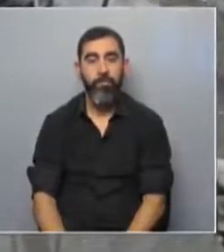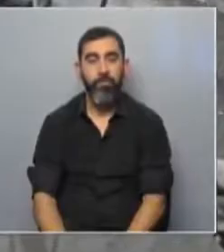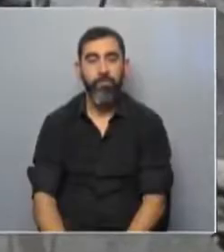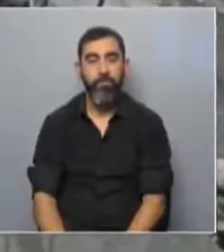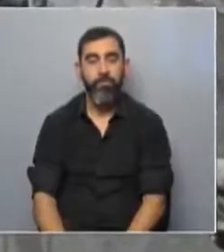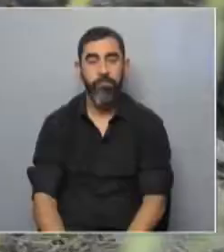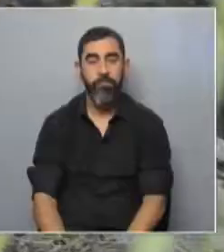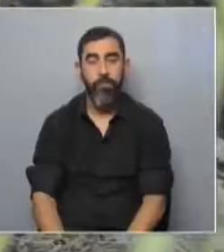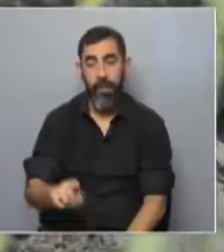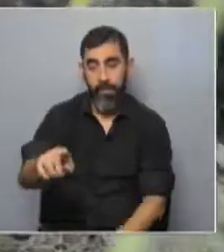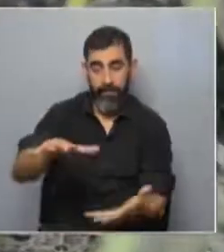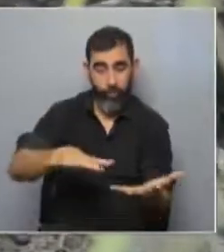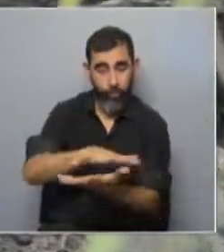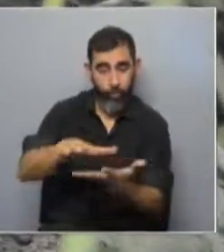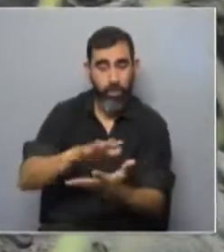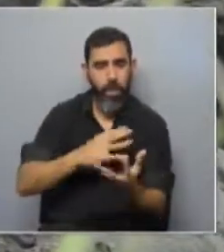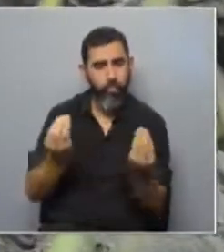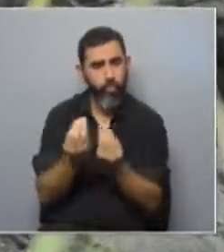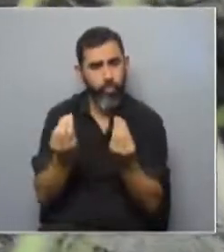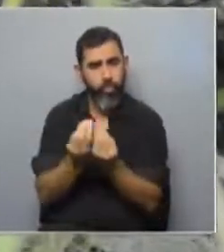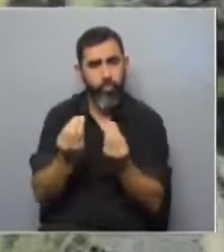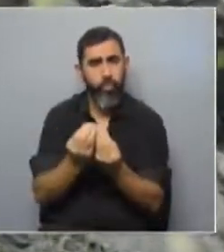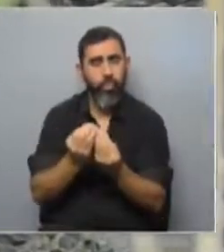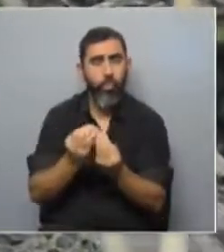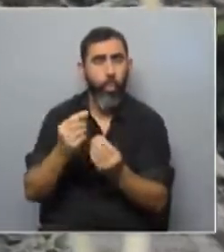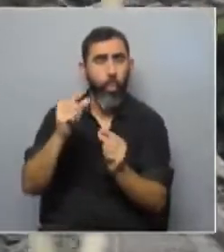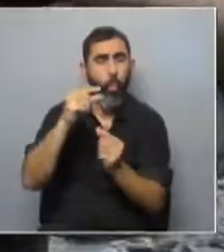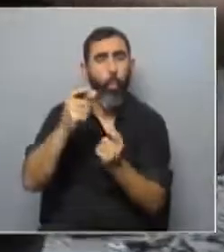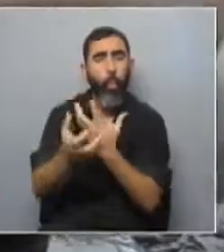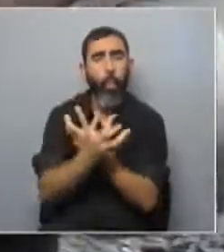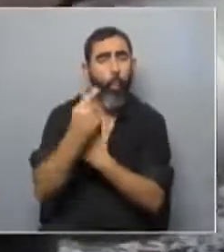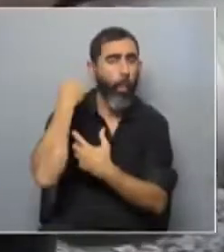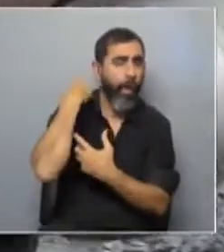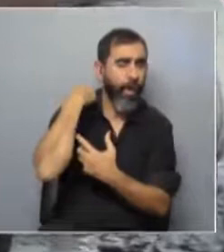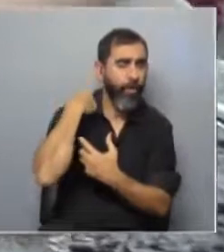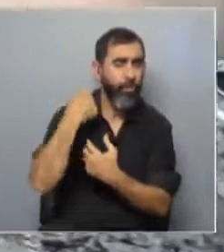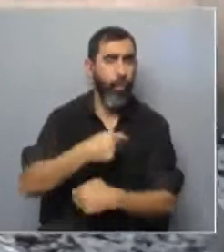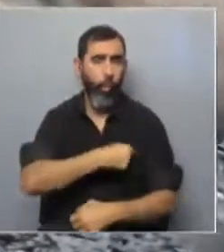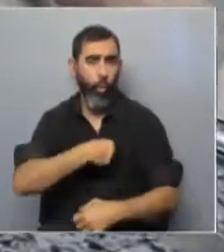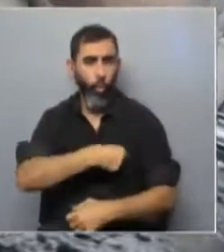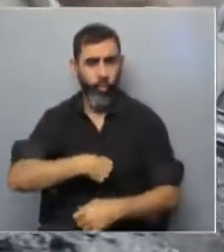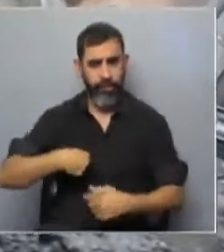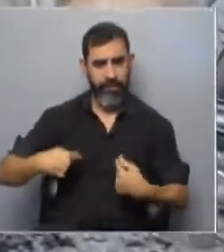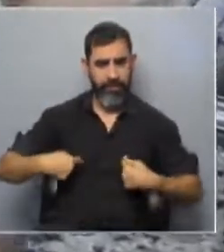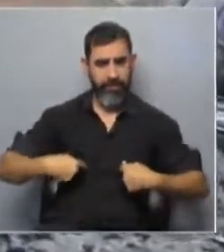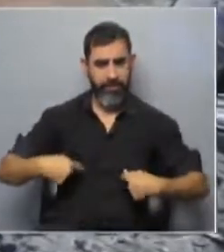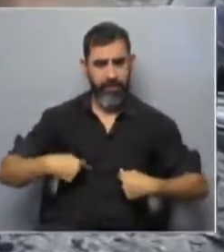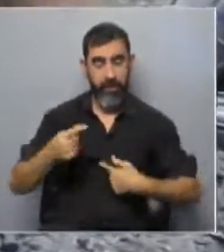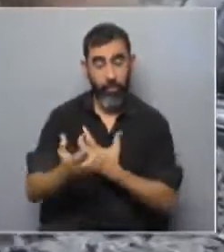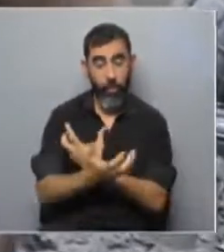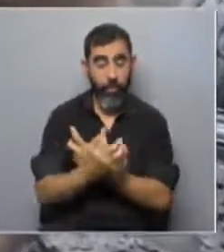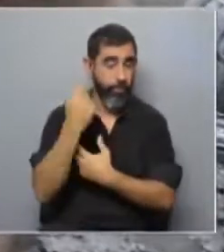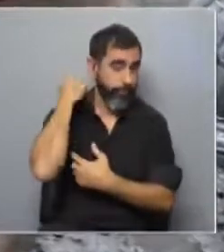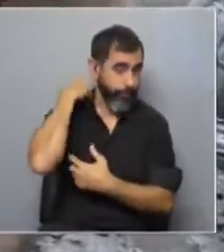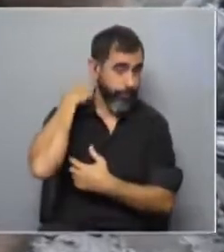En particular en esta zona lo que hay mucho son vértebras y costillas. Por ejemplo, estas tres, esto es un cuerpo vertebral